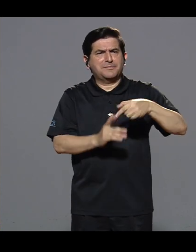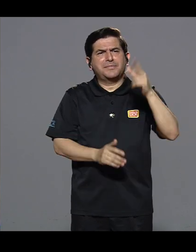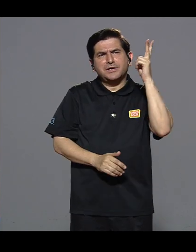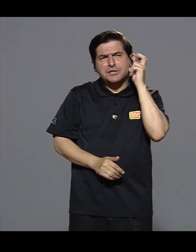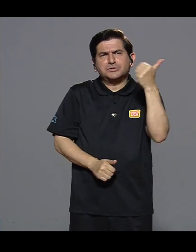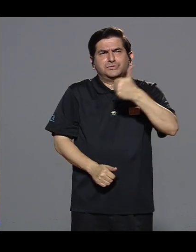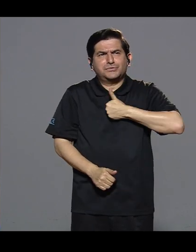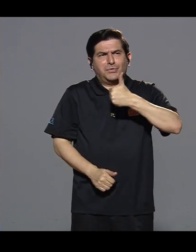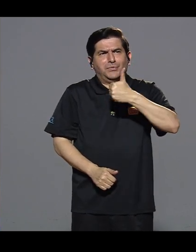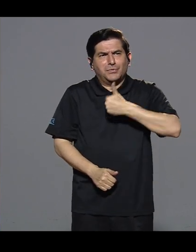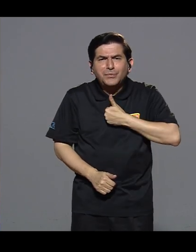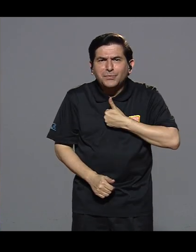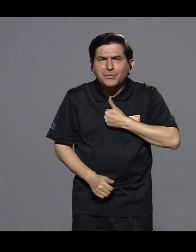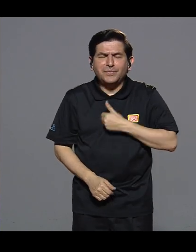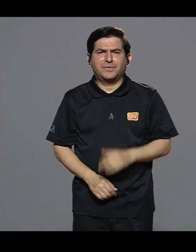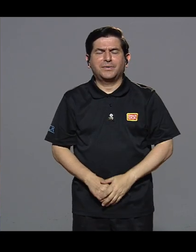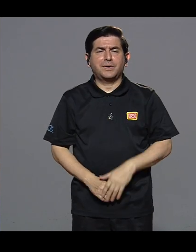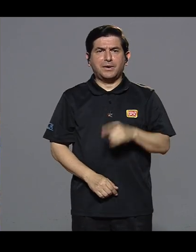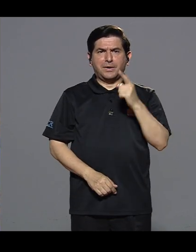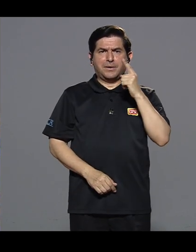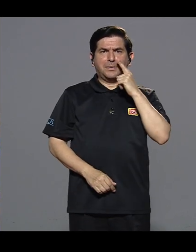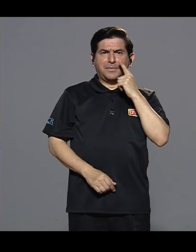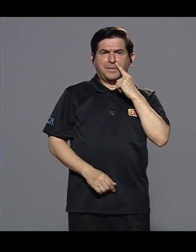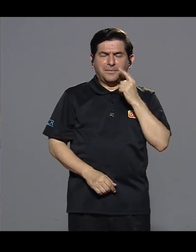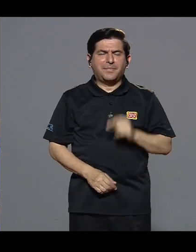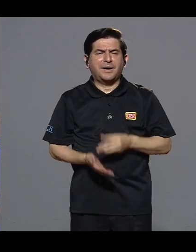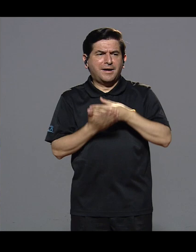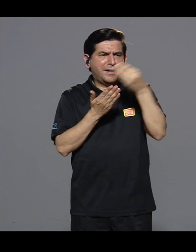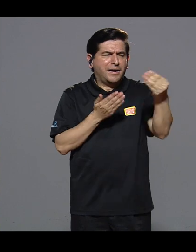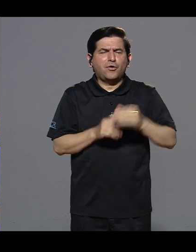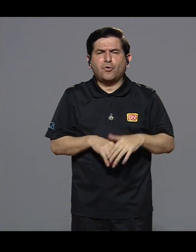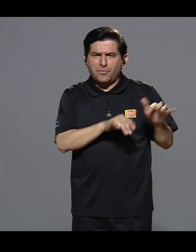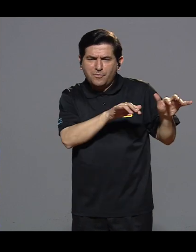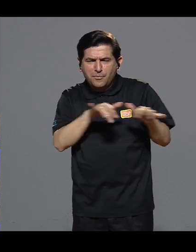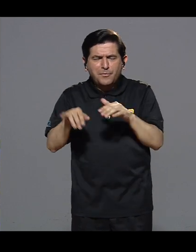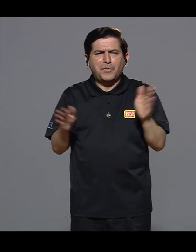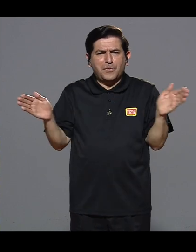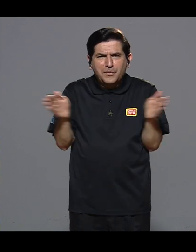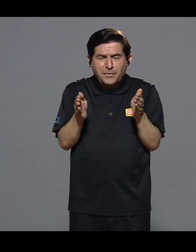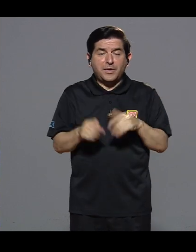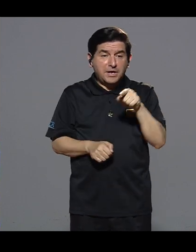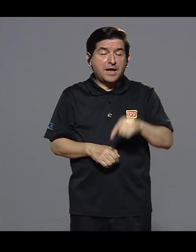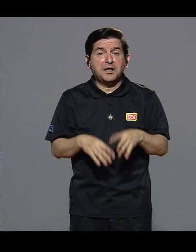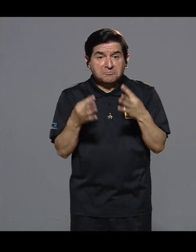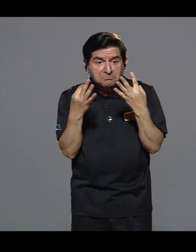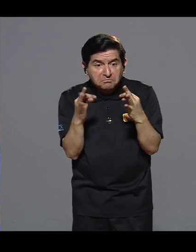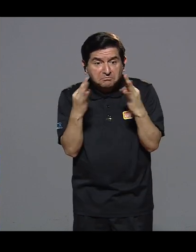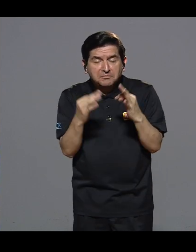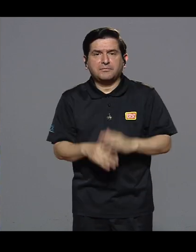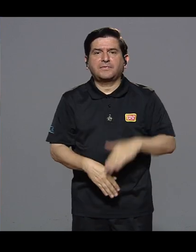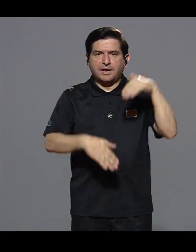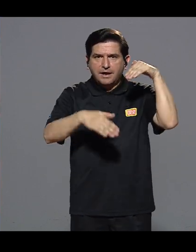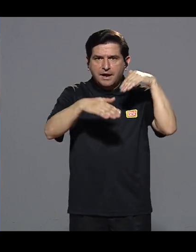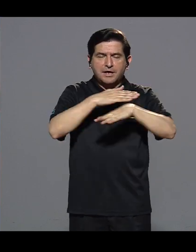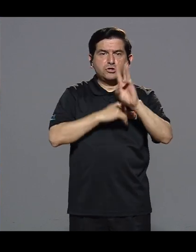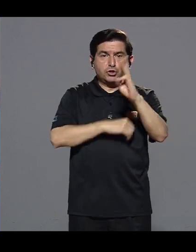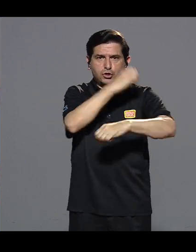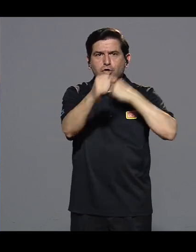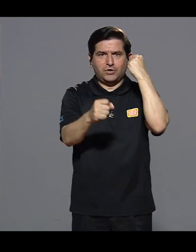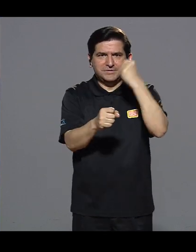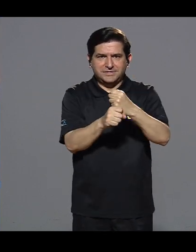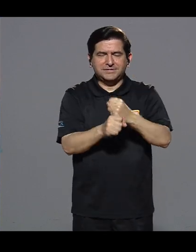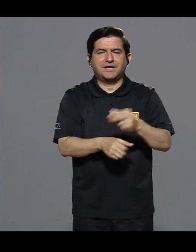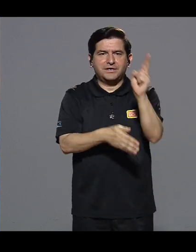él a oírse él mismo y entonces papi le compró un órgano chiquitico y empezó a travesearlo. Ingresó